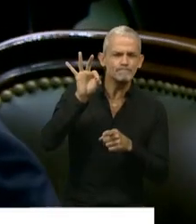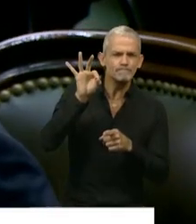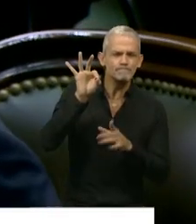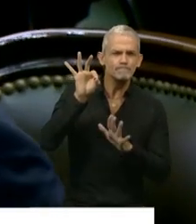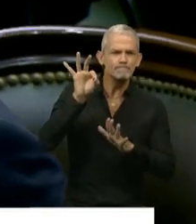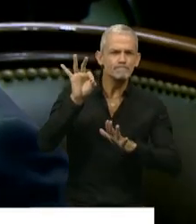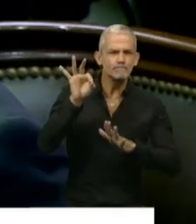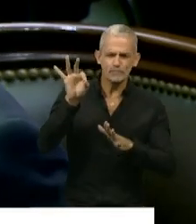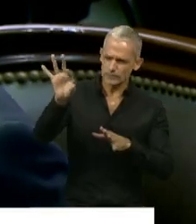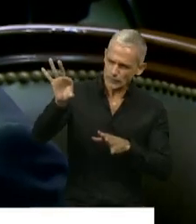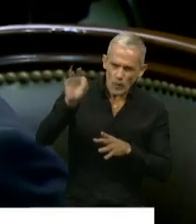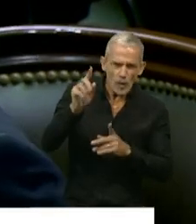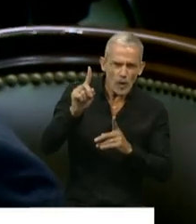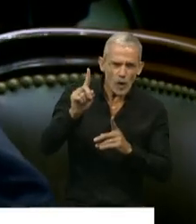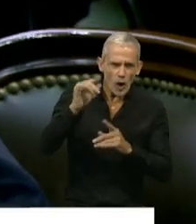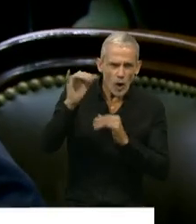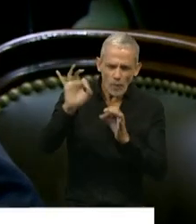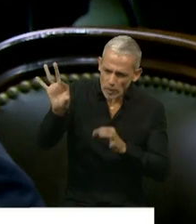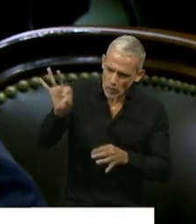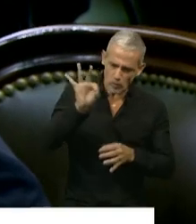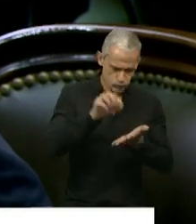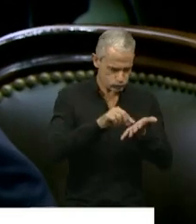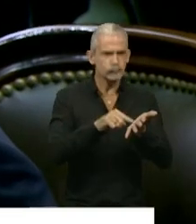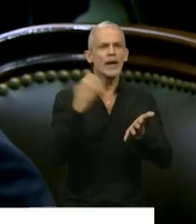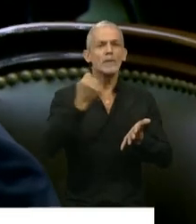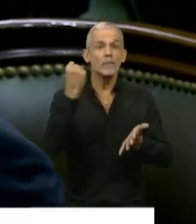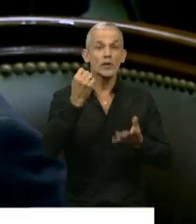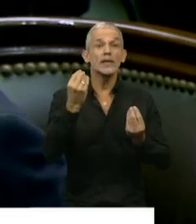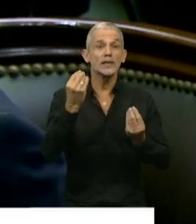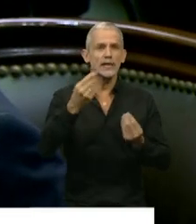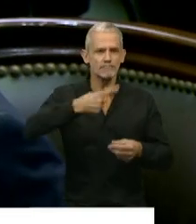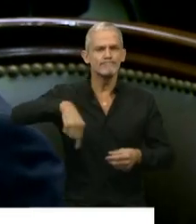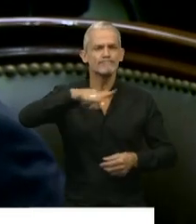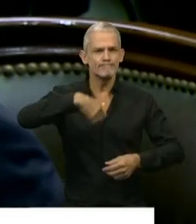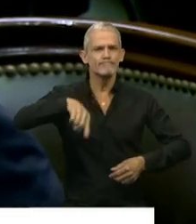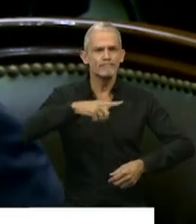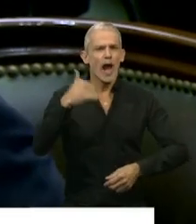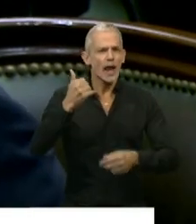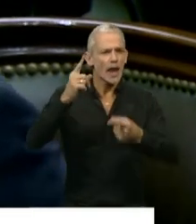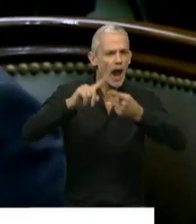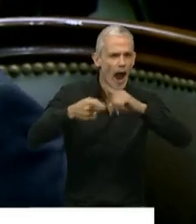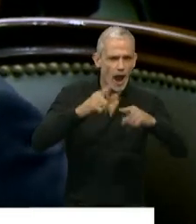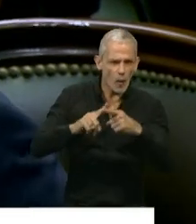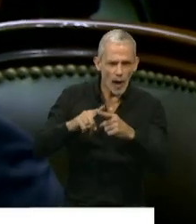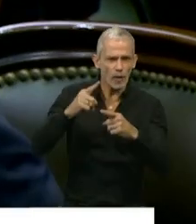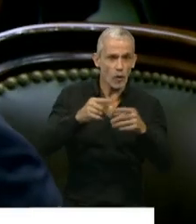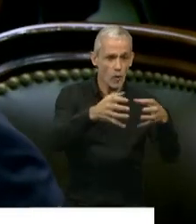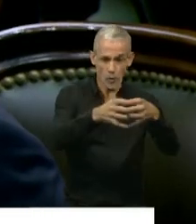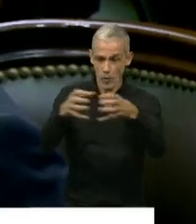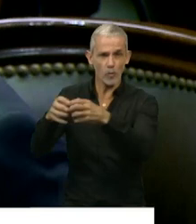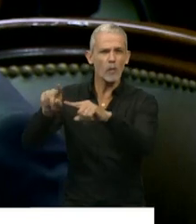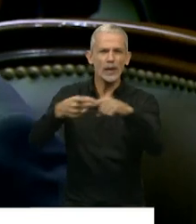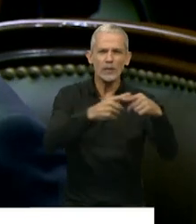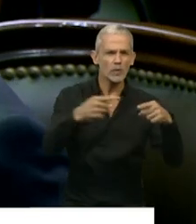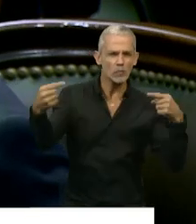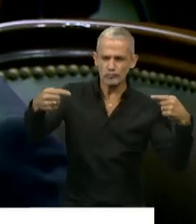en valor que hayamos encontrado un acuerdo entre las distintas fuerzas